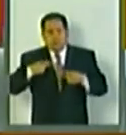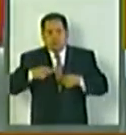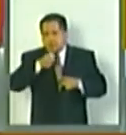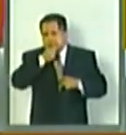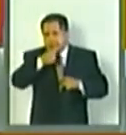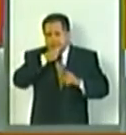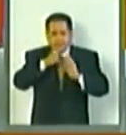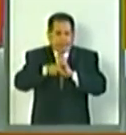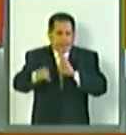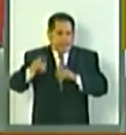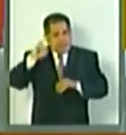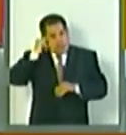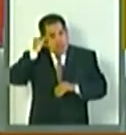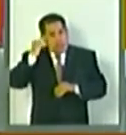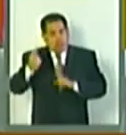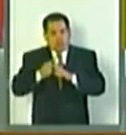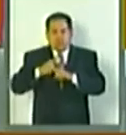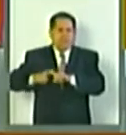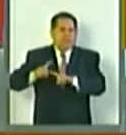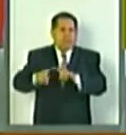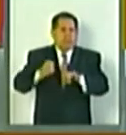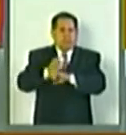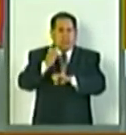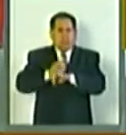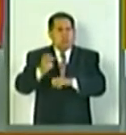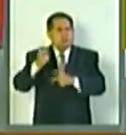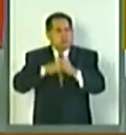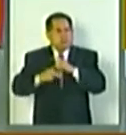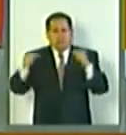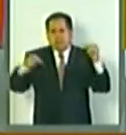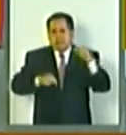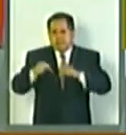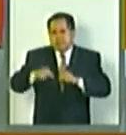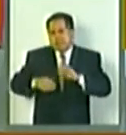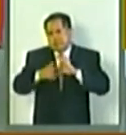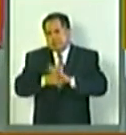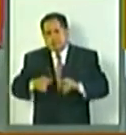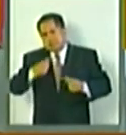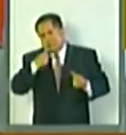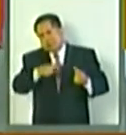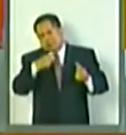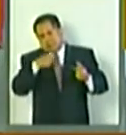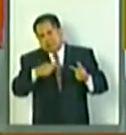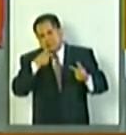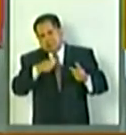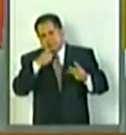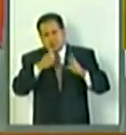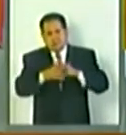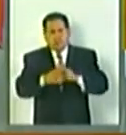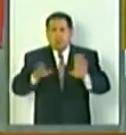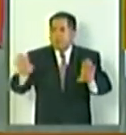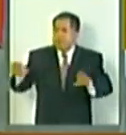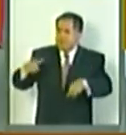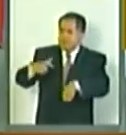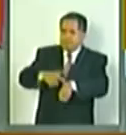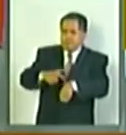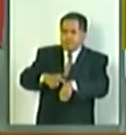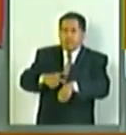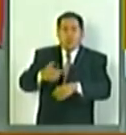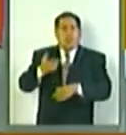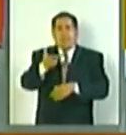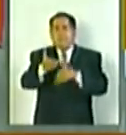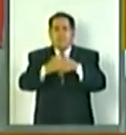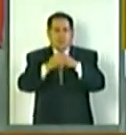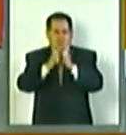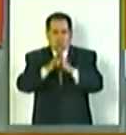comunitarios e indígenas de diferentes estados de la República denunciaron la criminalización. Disculpe, diputado. Ruego a la